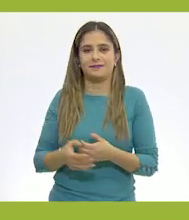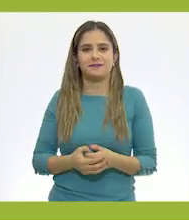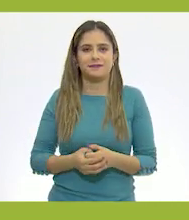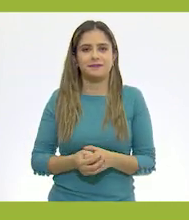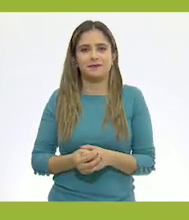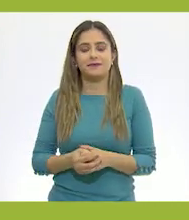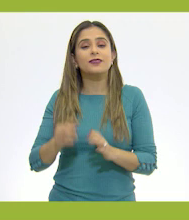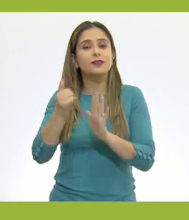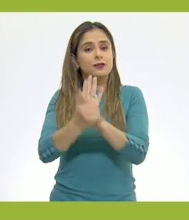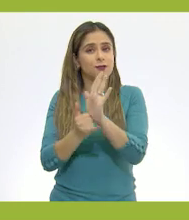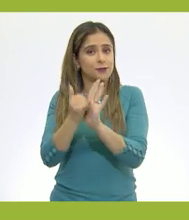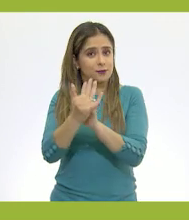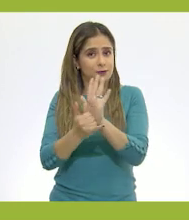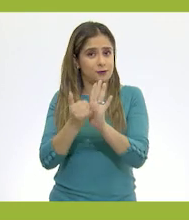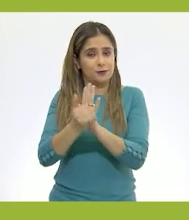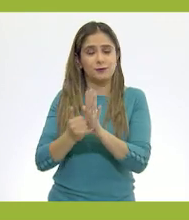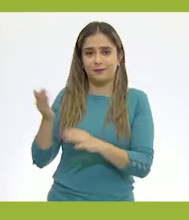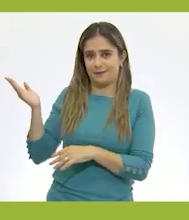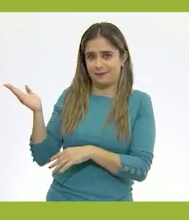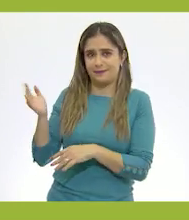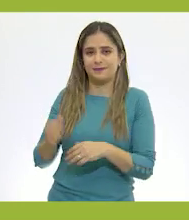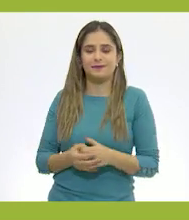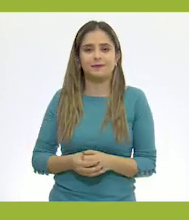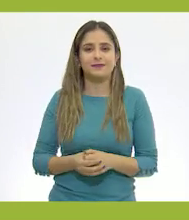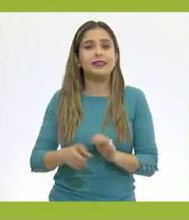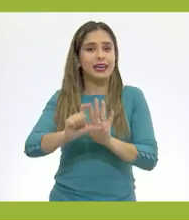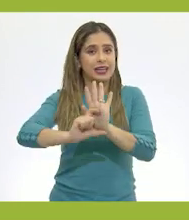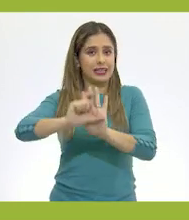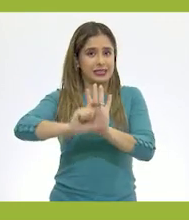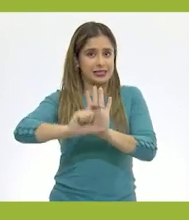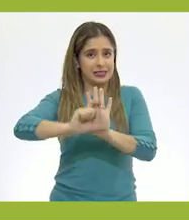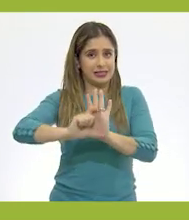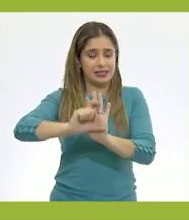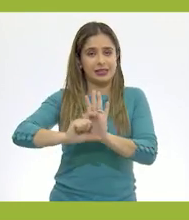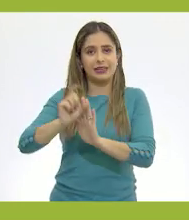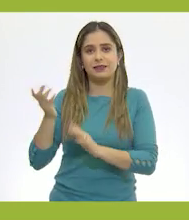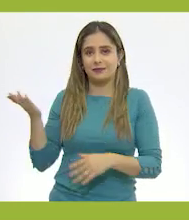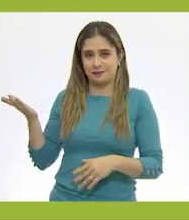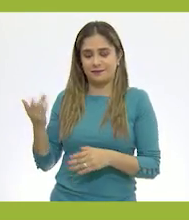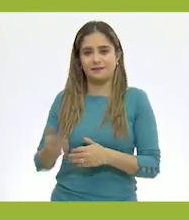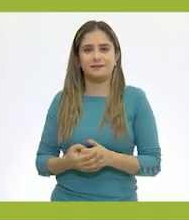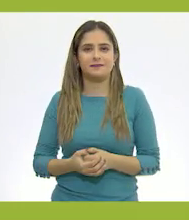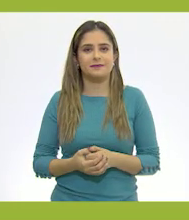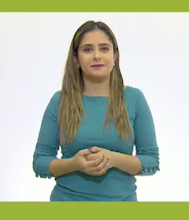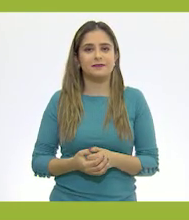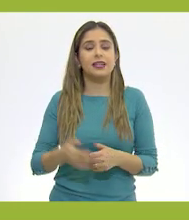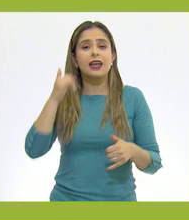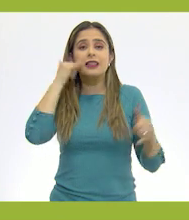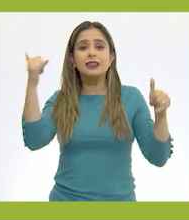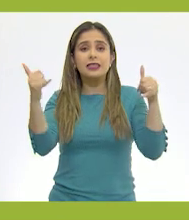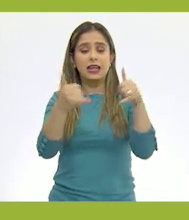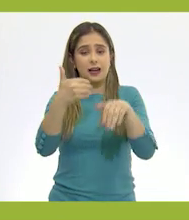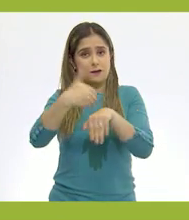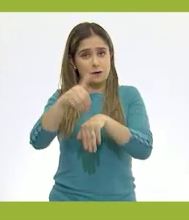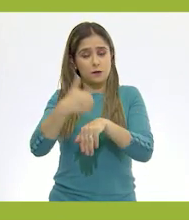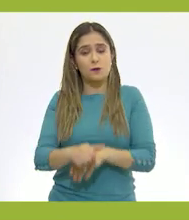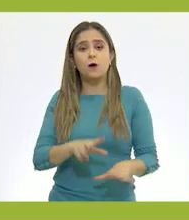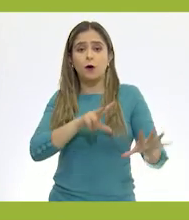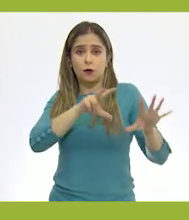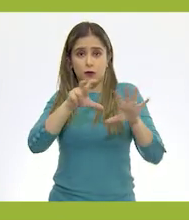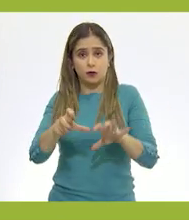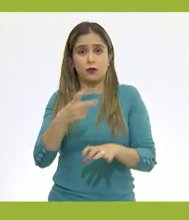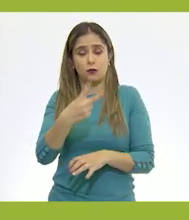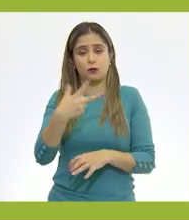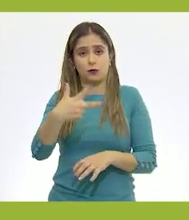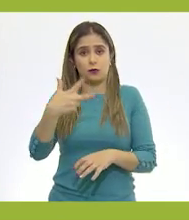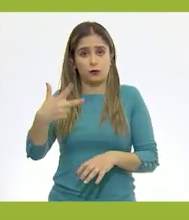@sep-mx. YouTube canal sep. Instagram @sepmx. Teléfonos Educatel